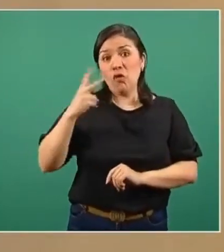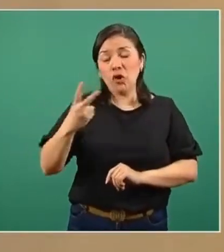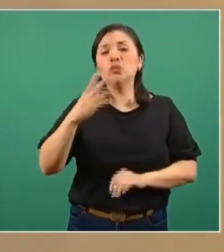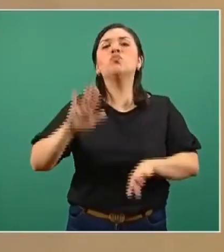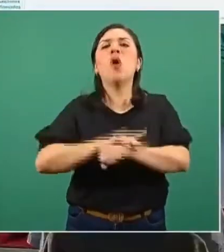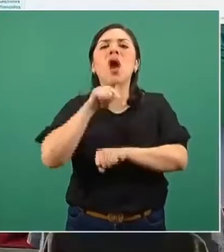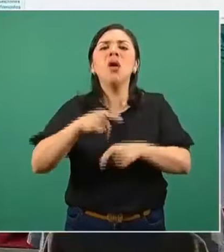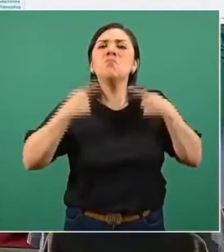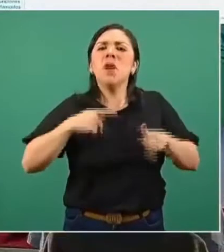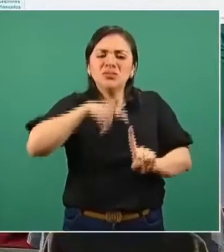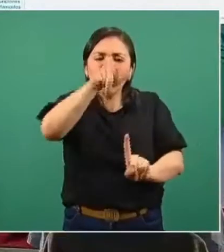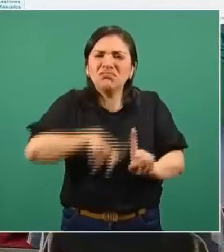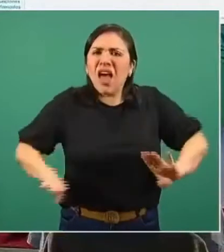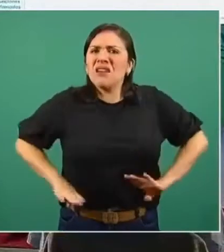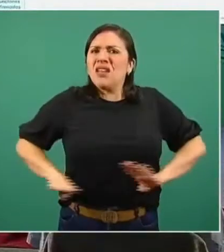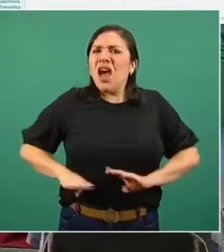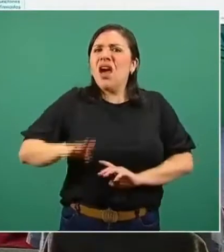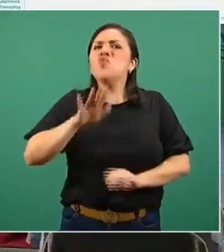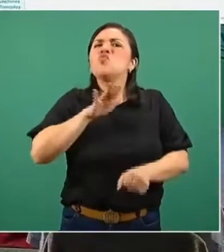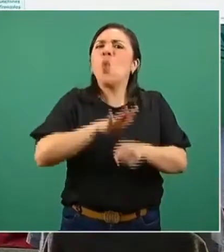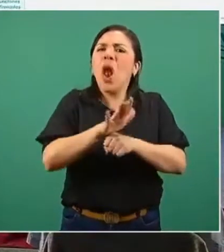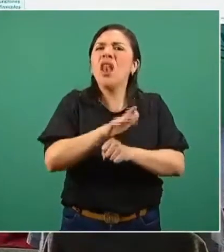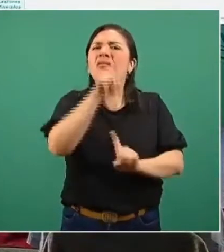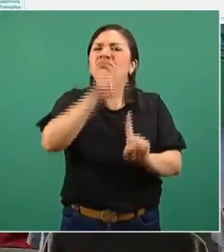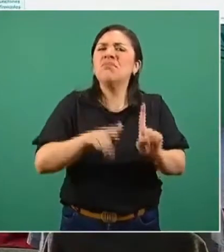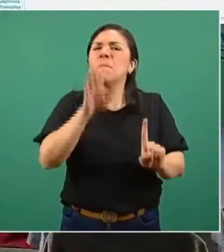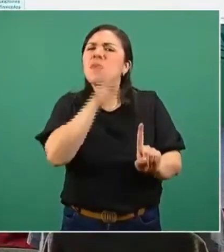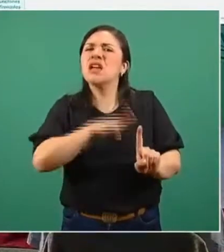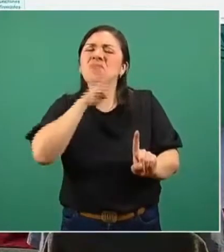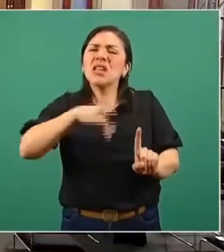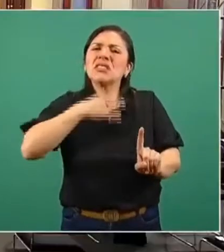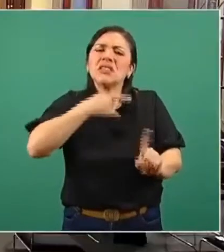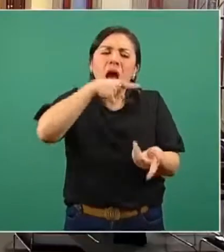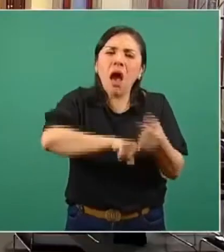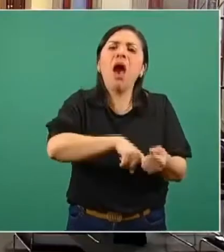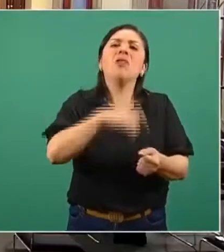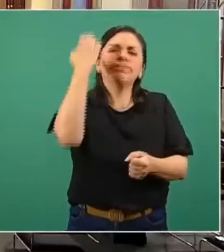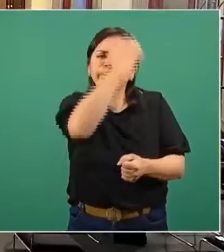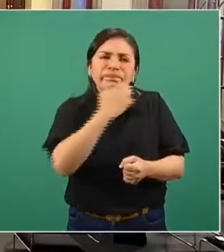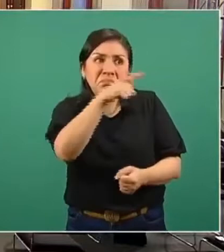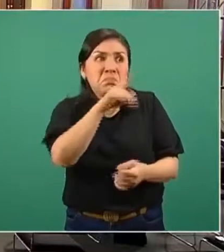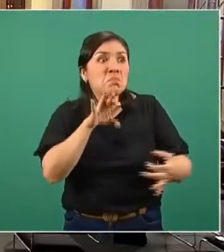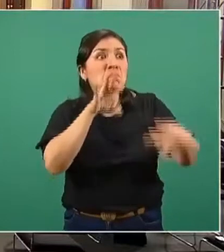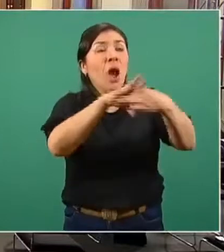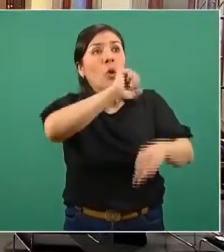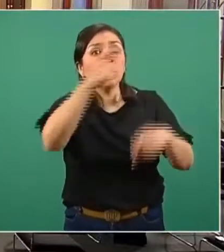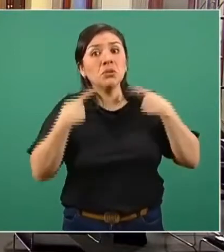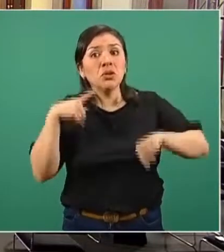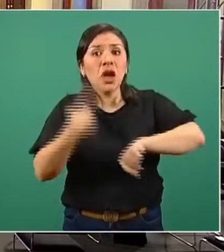cuadro clínico, la presentación y una potencial asociación epidemiológica con algún caso